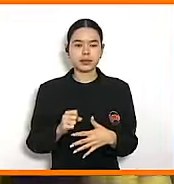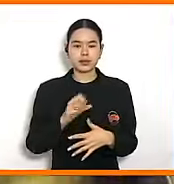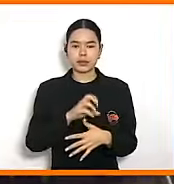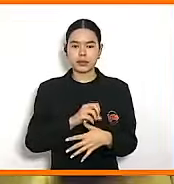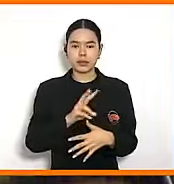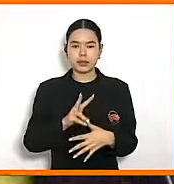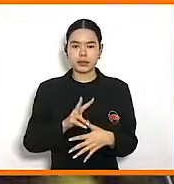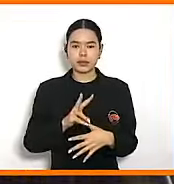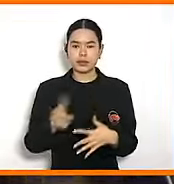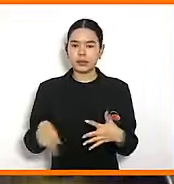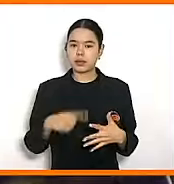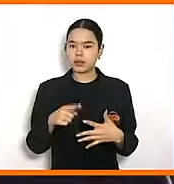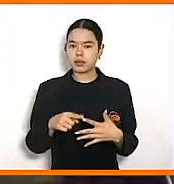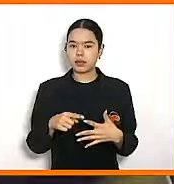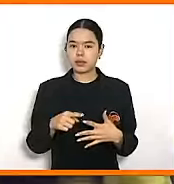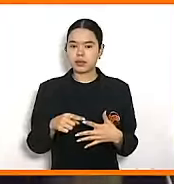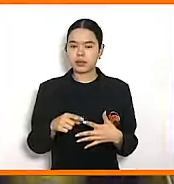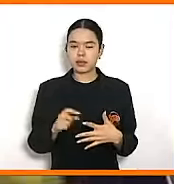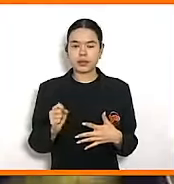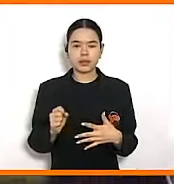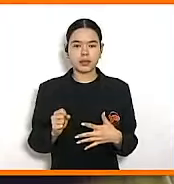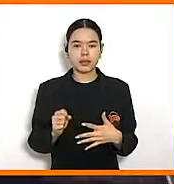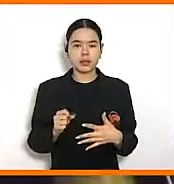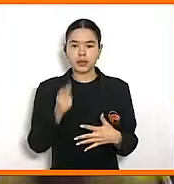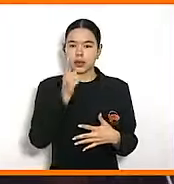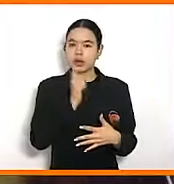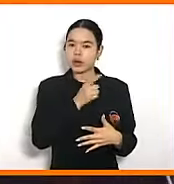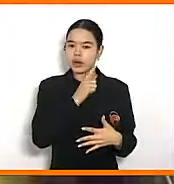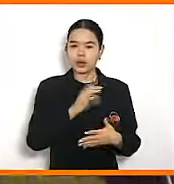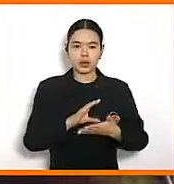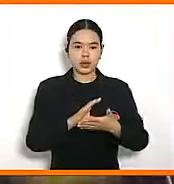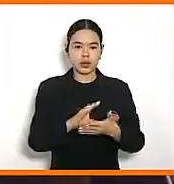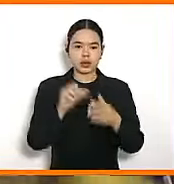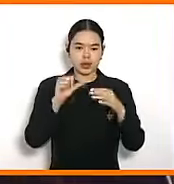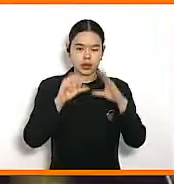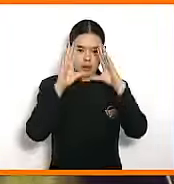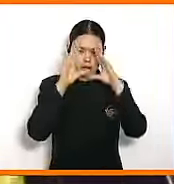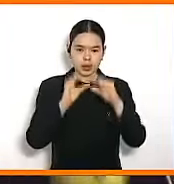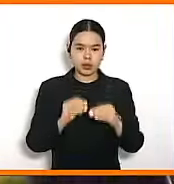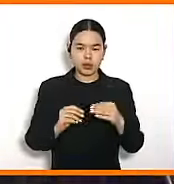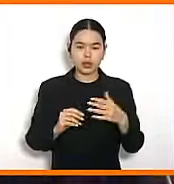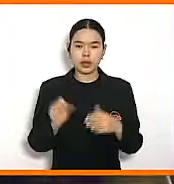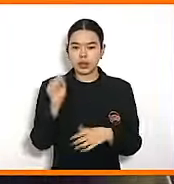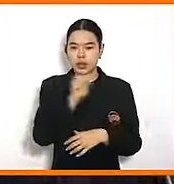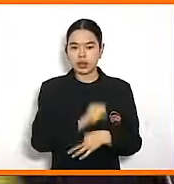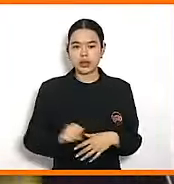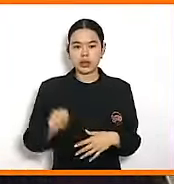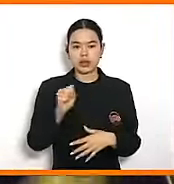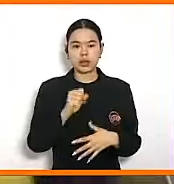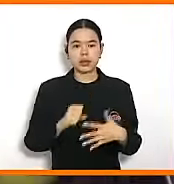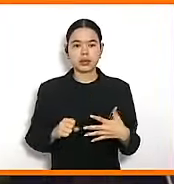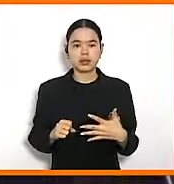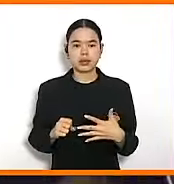02. Segundo número seleccionado para Loto Super Premio en esta agradable noche de sábado es